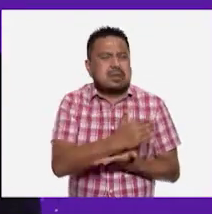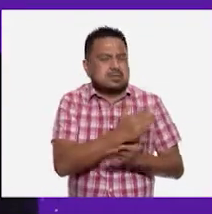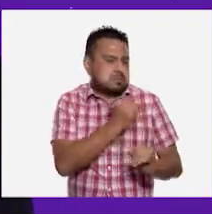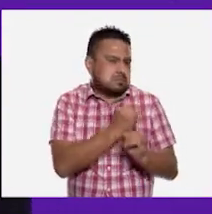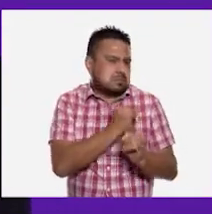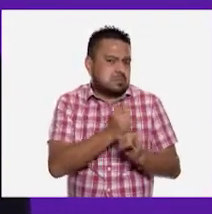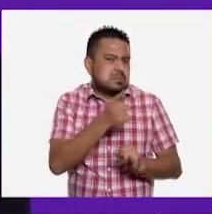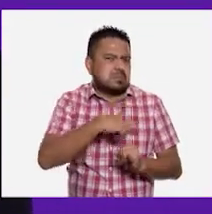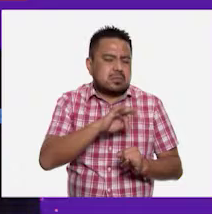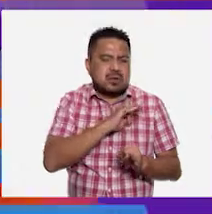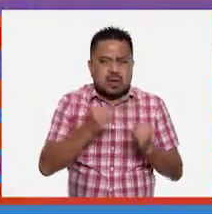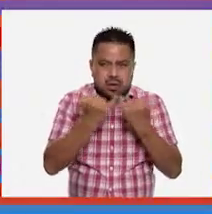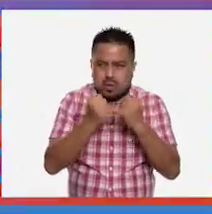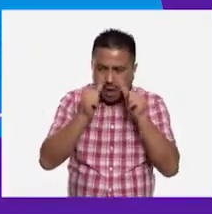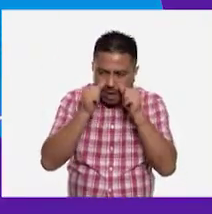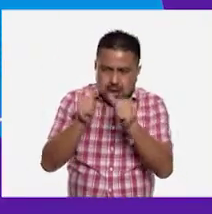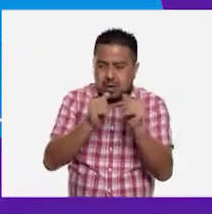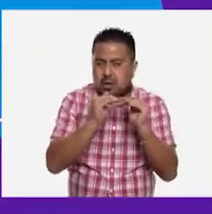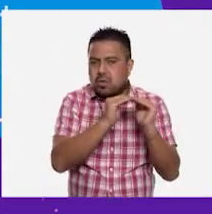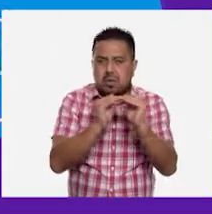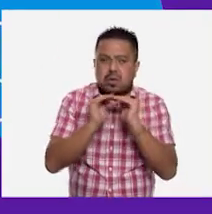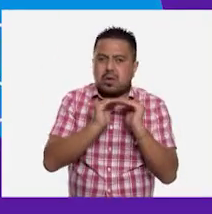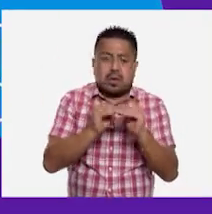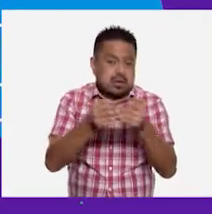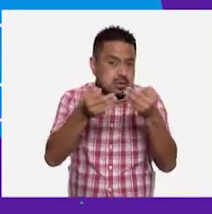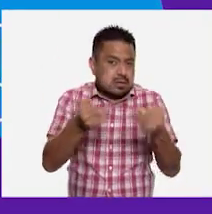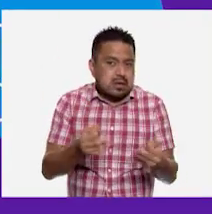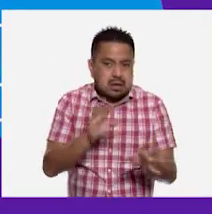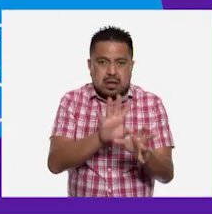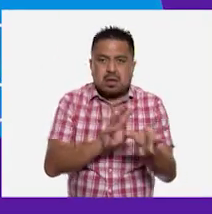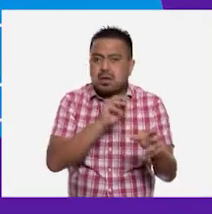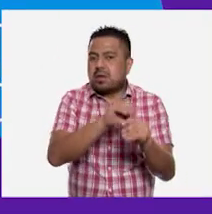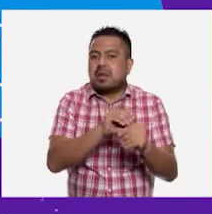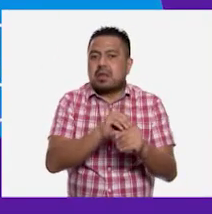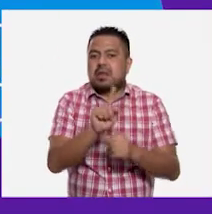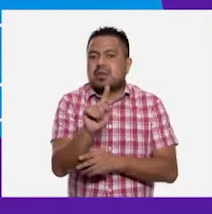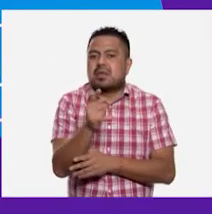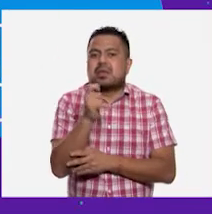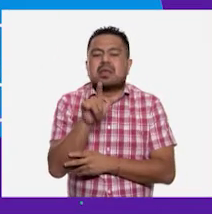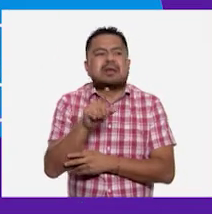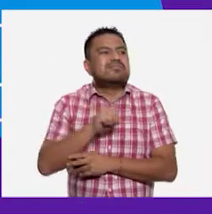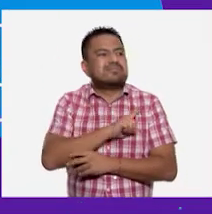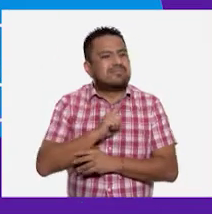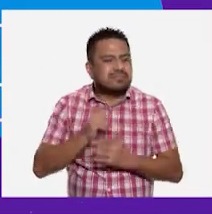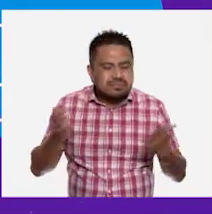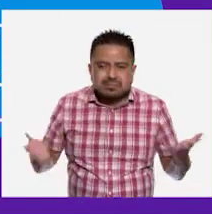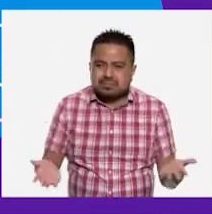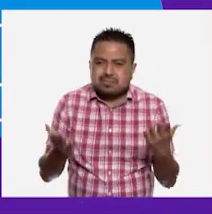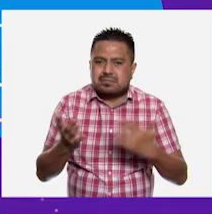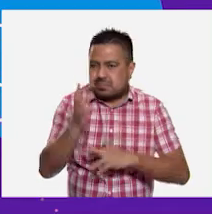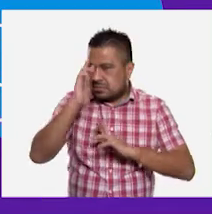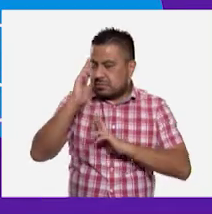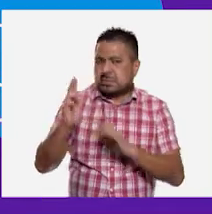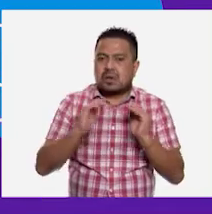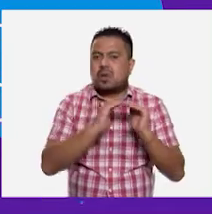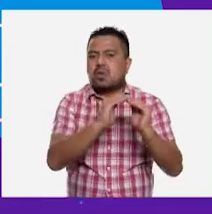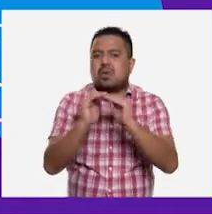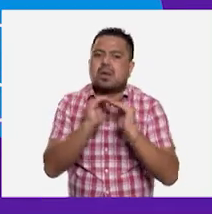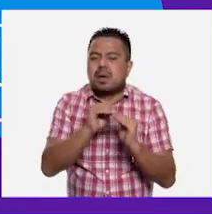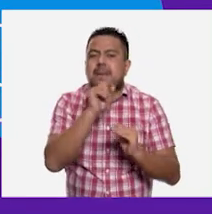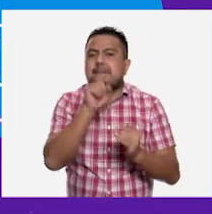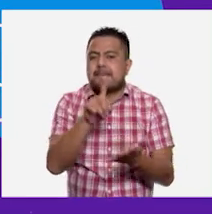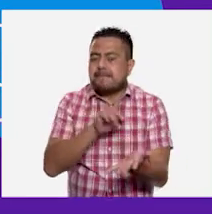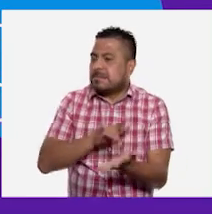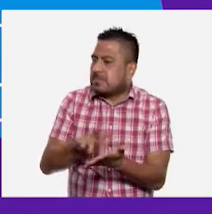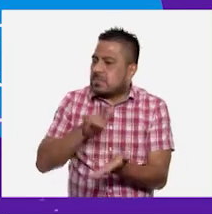a ser tratados con igualdad. Para lograr una verdadera inclusión digital, debemos incentivar el respeto, la igualdad y el